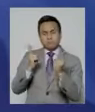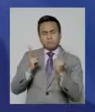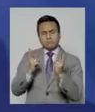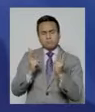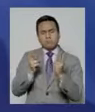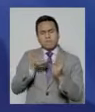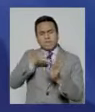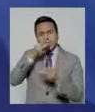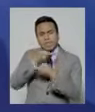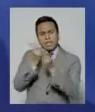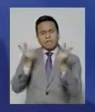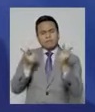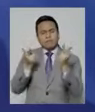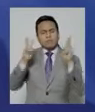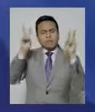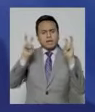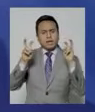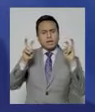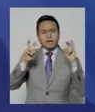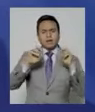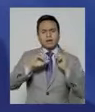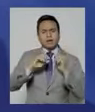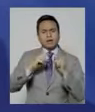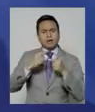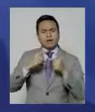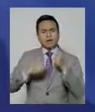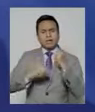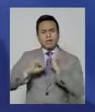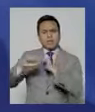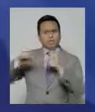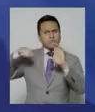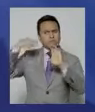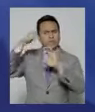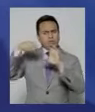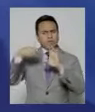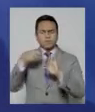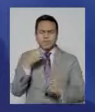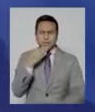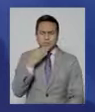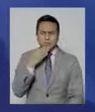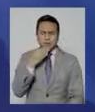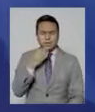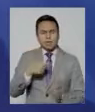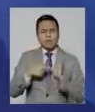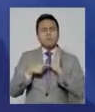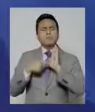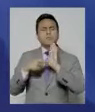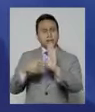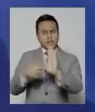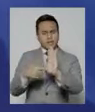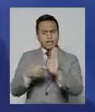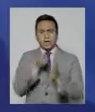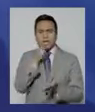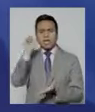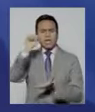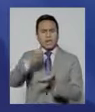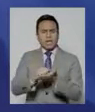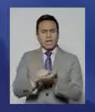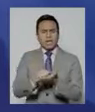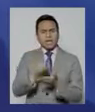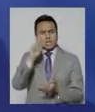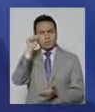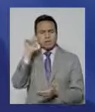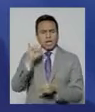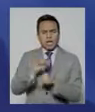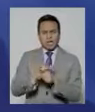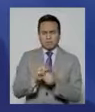emitió una declaración pública contraria a este video y mencionó además que presentaría una querella por injurias